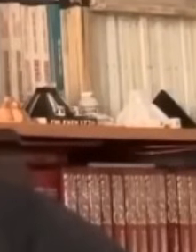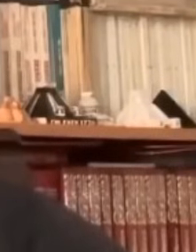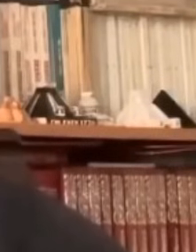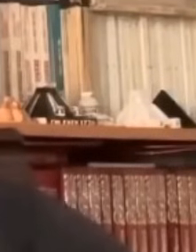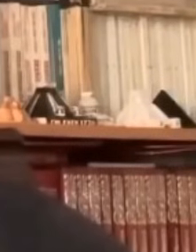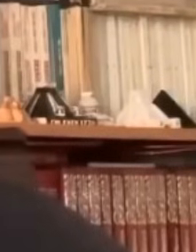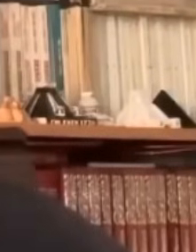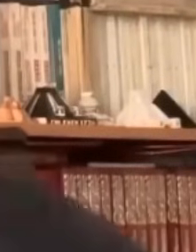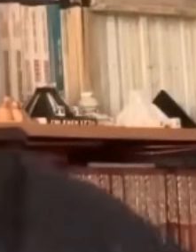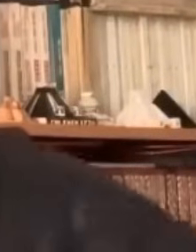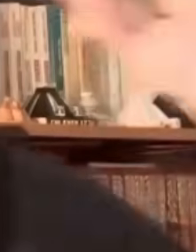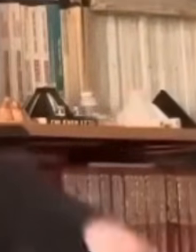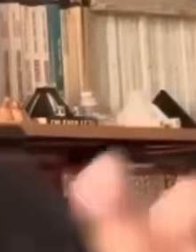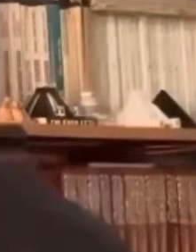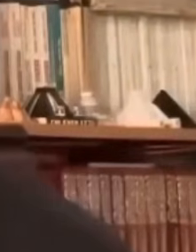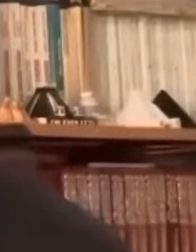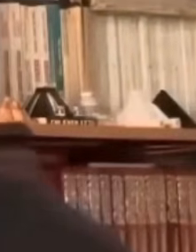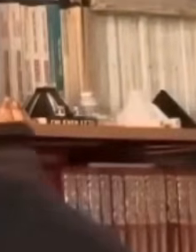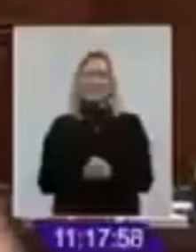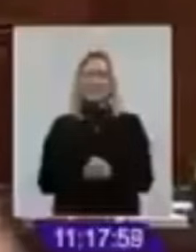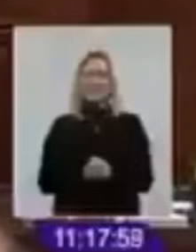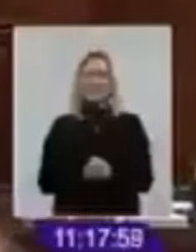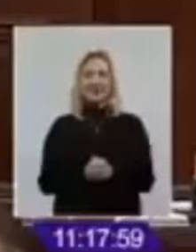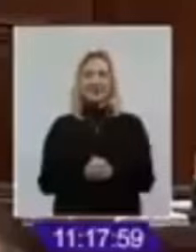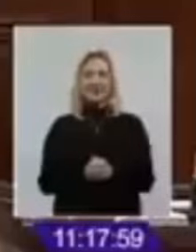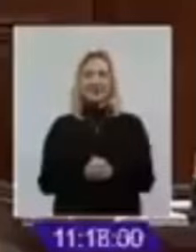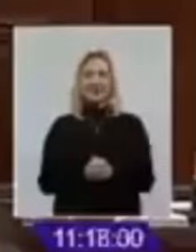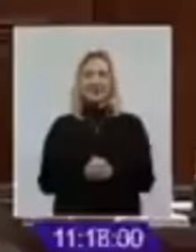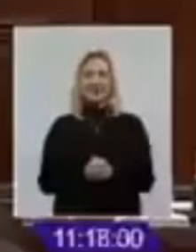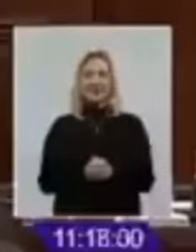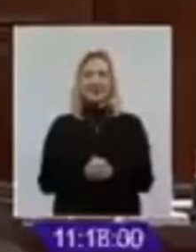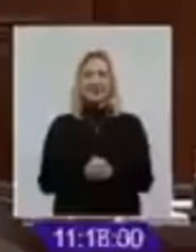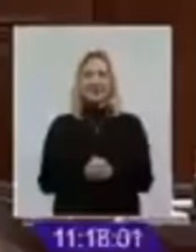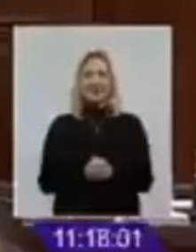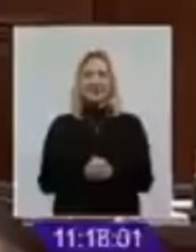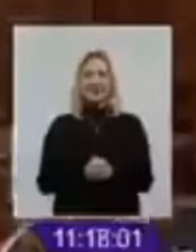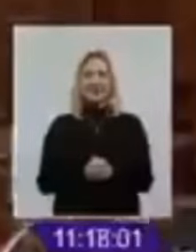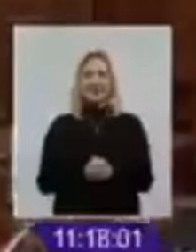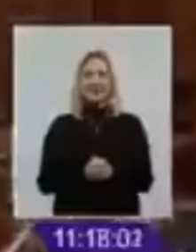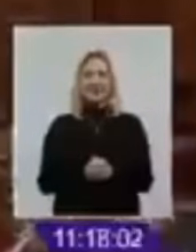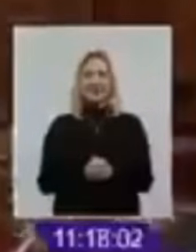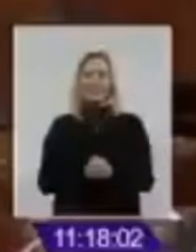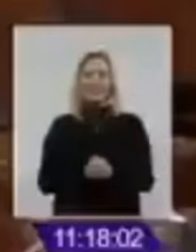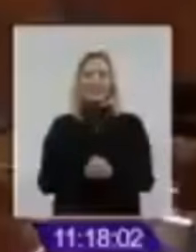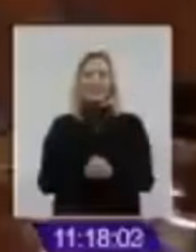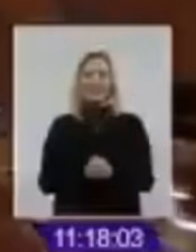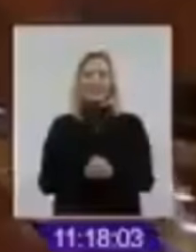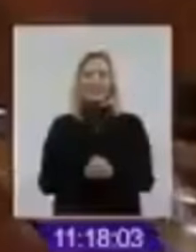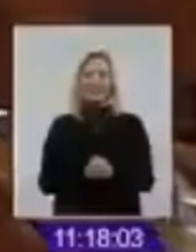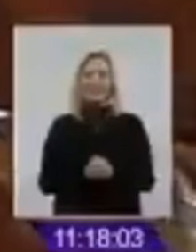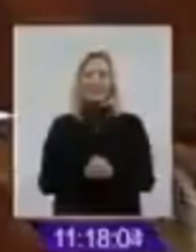de los pobres, sí, hacernos a todos pobres. Ahora vamos a hablar de la ministra Lenia Batres.